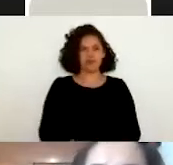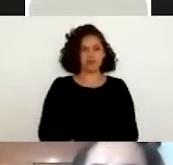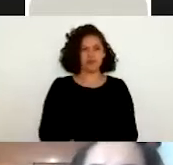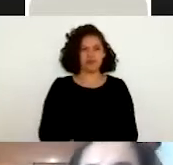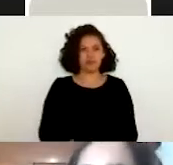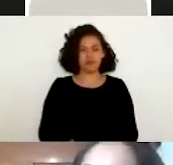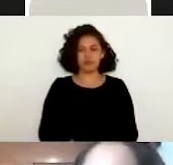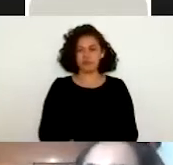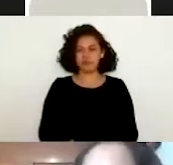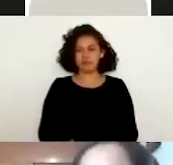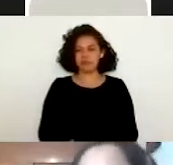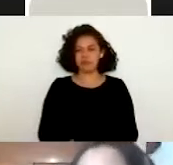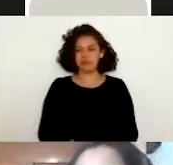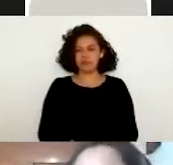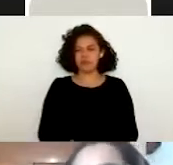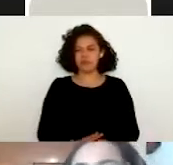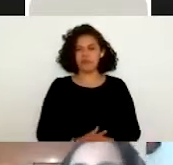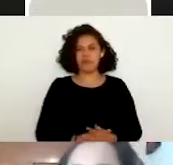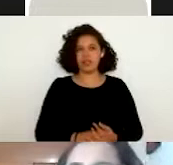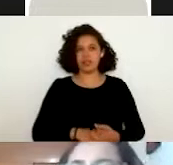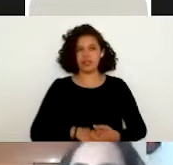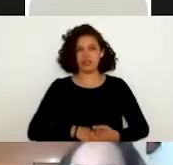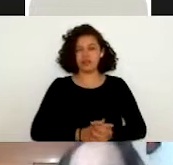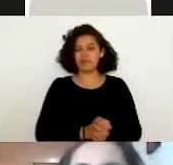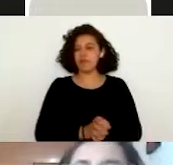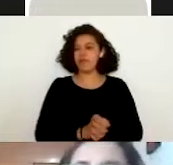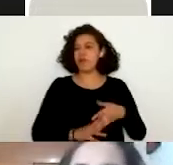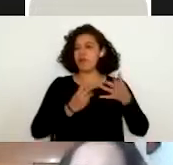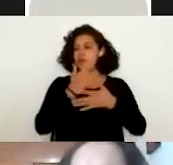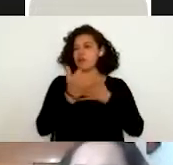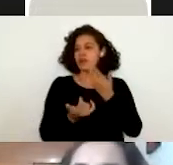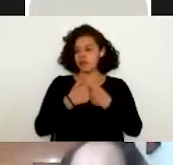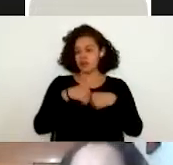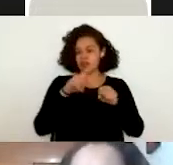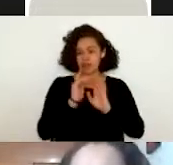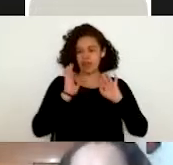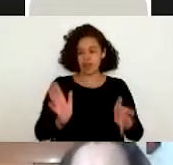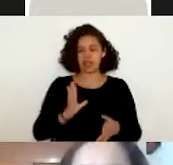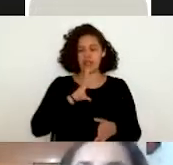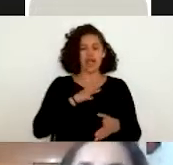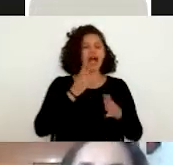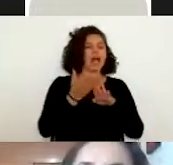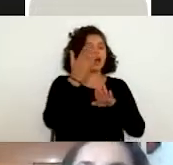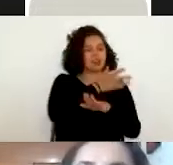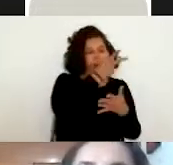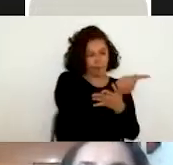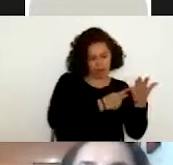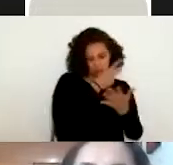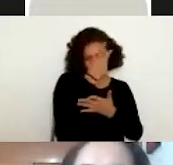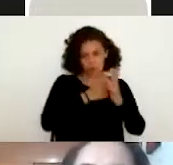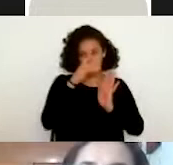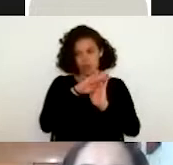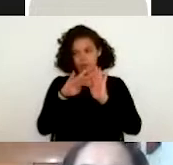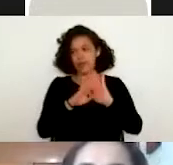ya tenemos, cuando vamos a comenzar un proyecto social, ya tenemos como antecedentes los planes y los programas. Entonces